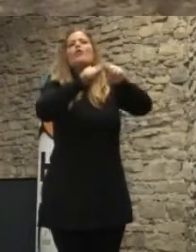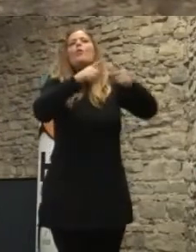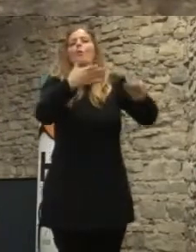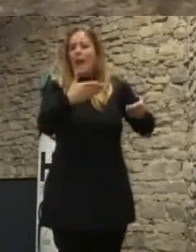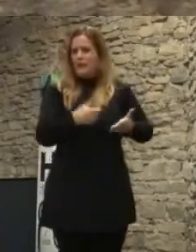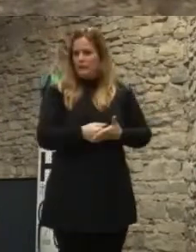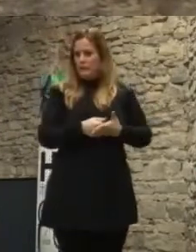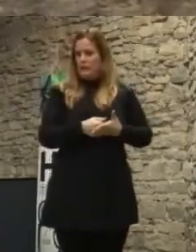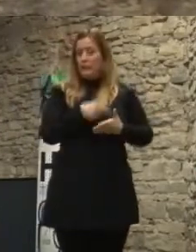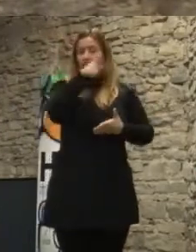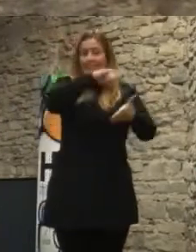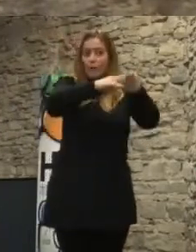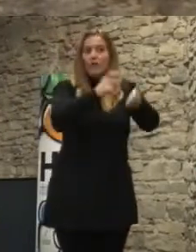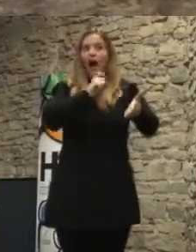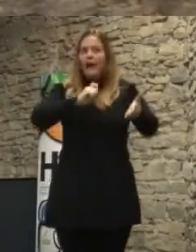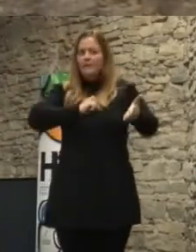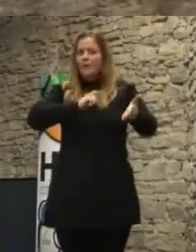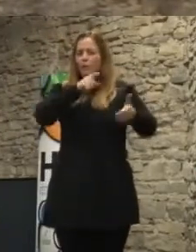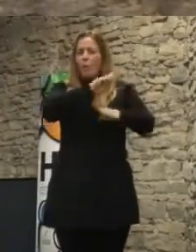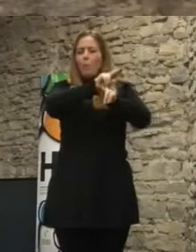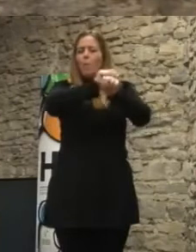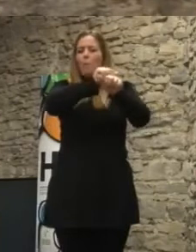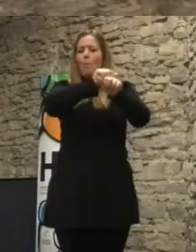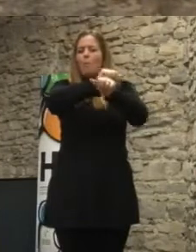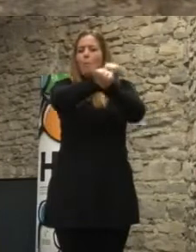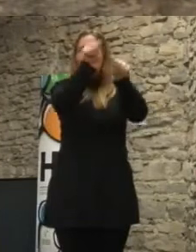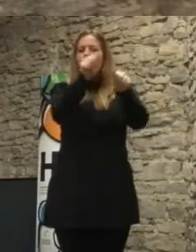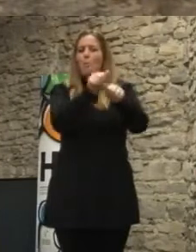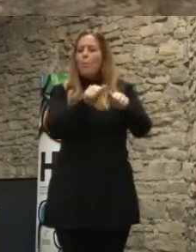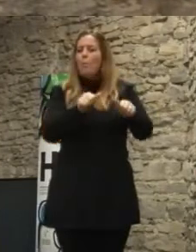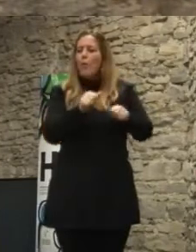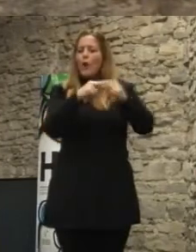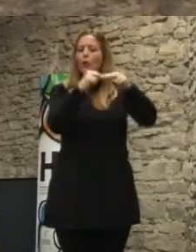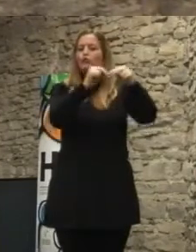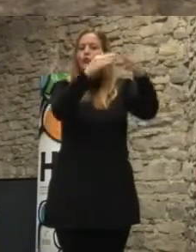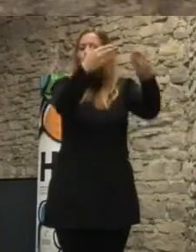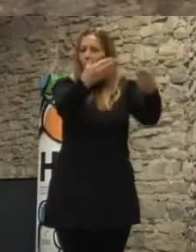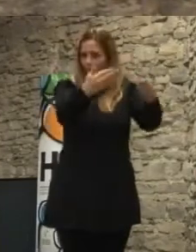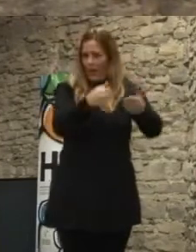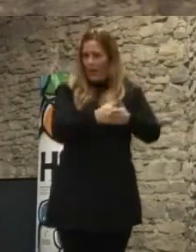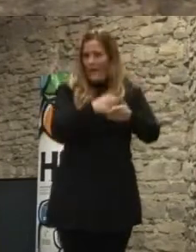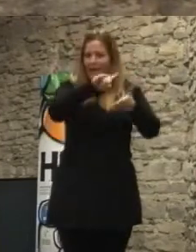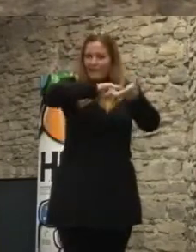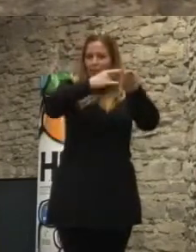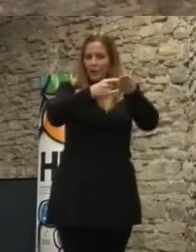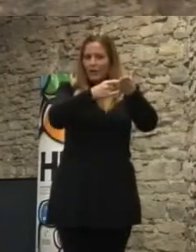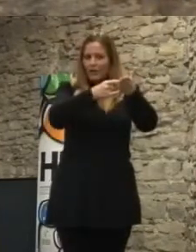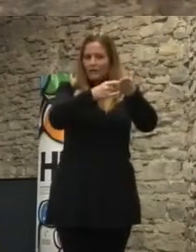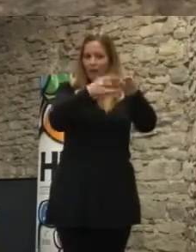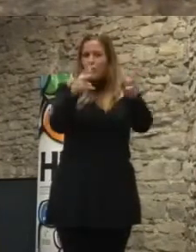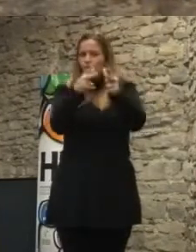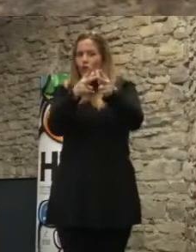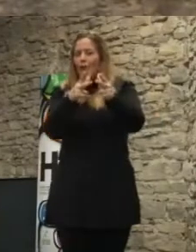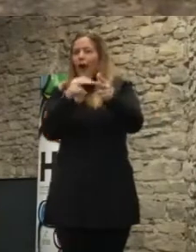construyendo? ¿Y qué otro proyecto de asociación daría lugar a otro tipo de sociedad? Yo creo que esto ejemplifica bastante